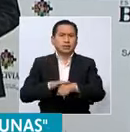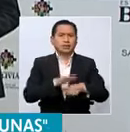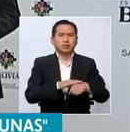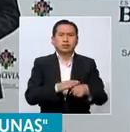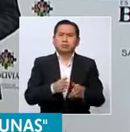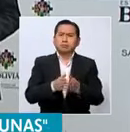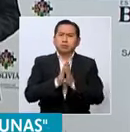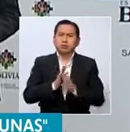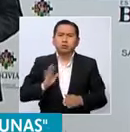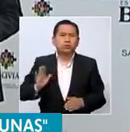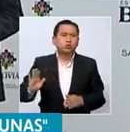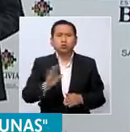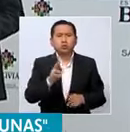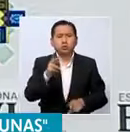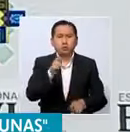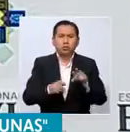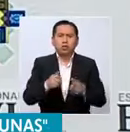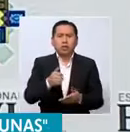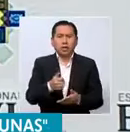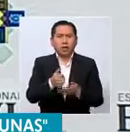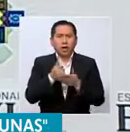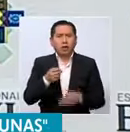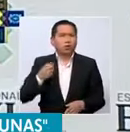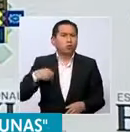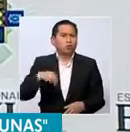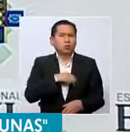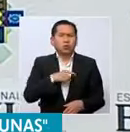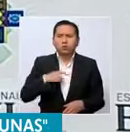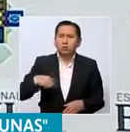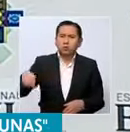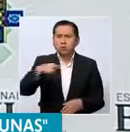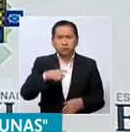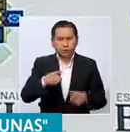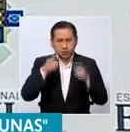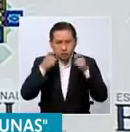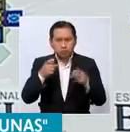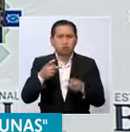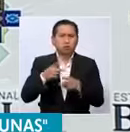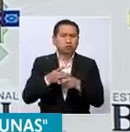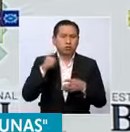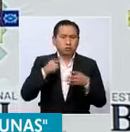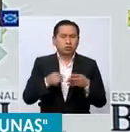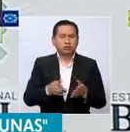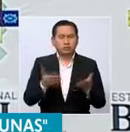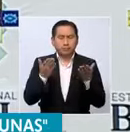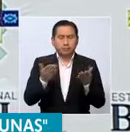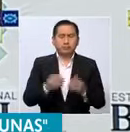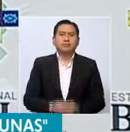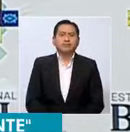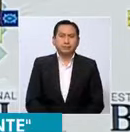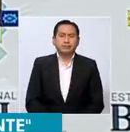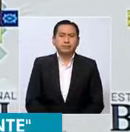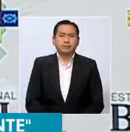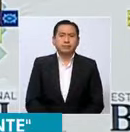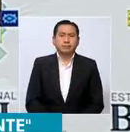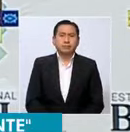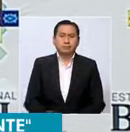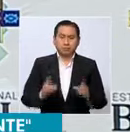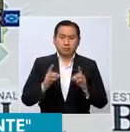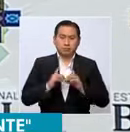pedido de ayuda a nuestra población en extremar los esfuerzos en estas medidas de bioseguridad en los